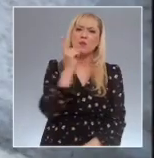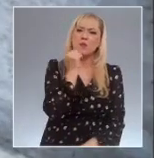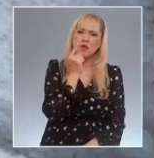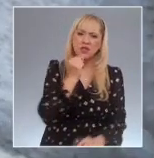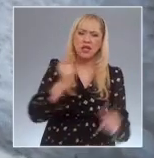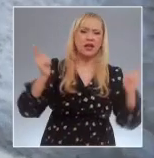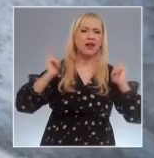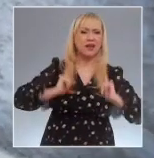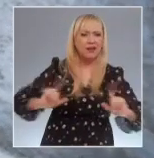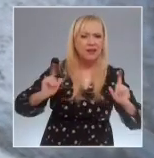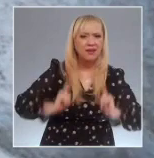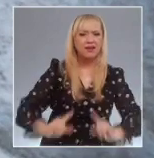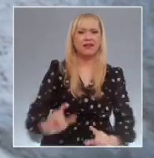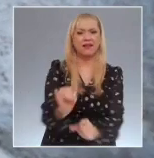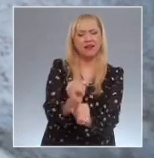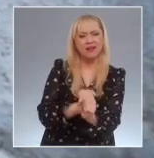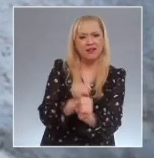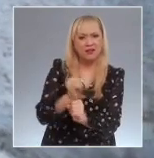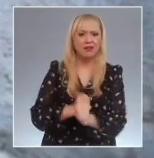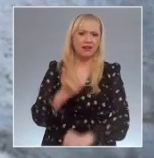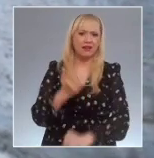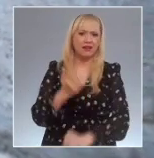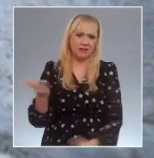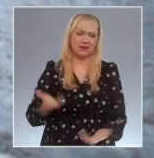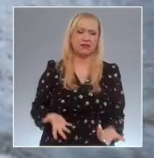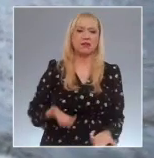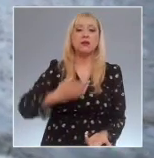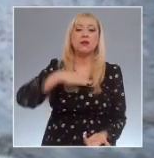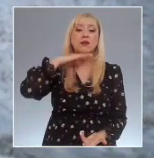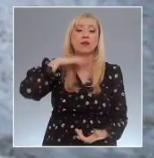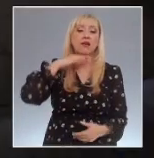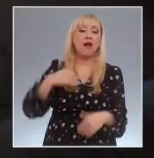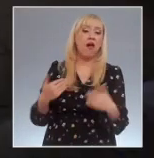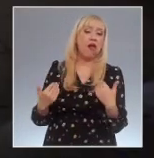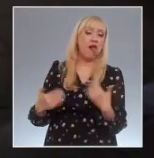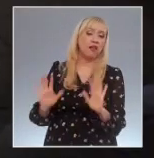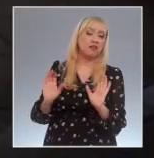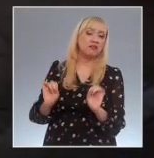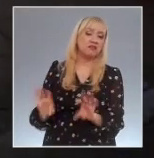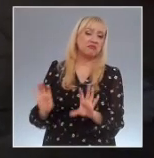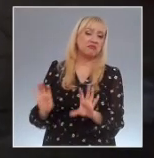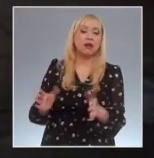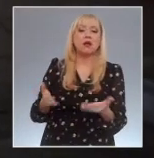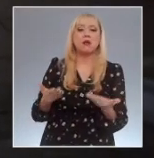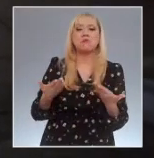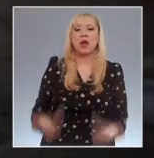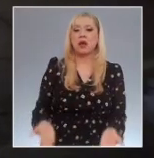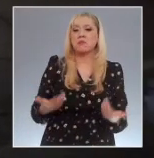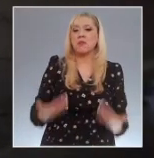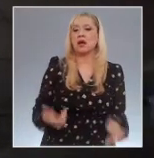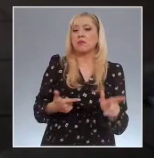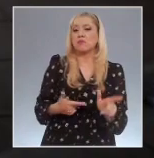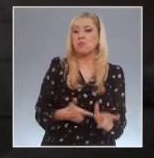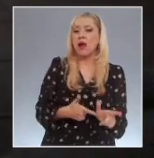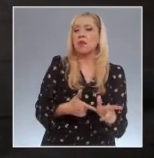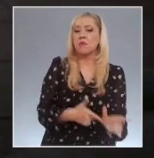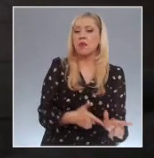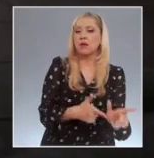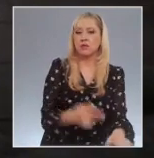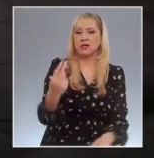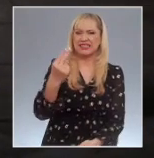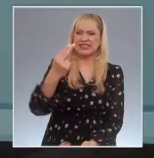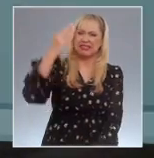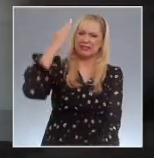delitos. Agregó que la impunidad es un factor de estímulo a la tortura y erradicarla requiere trabajo a largo plazo, continuo y